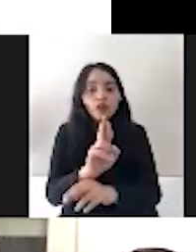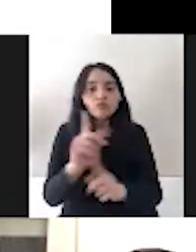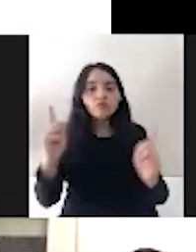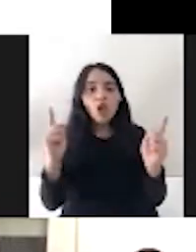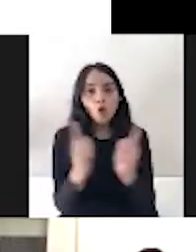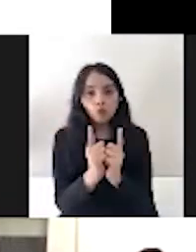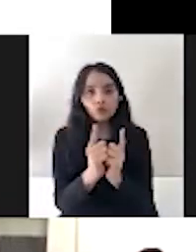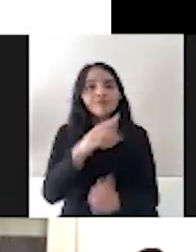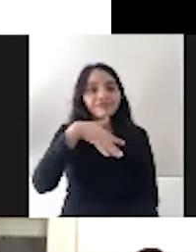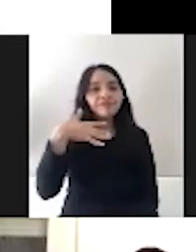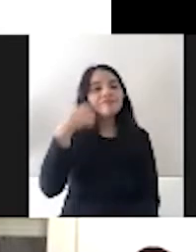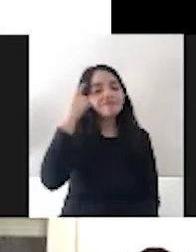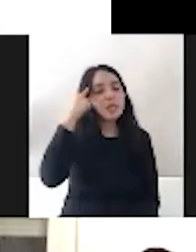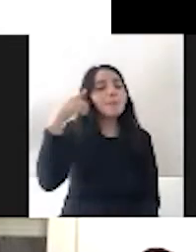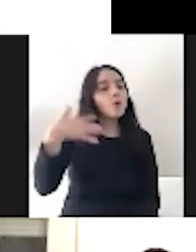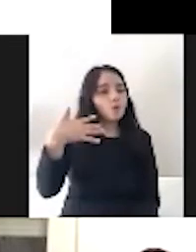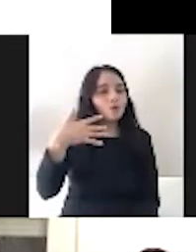poder debatir.